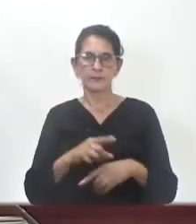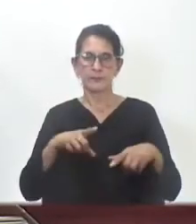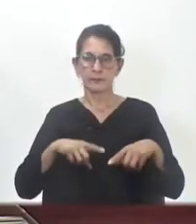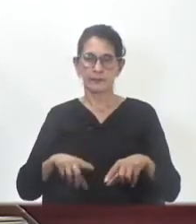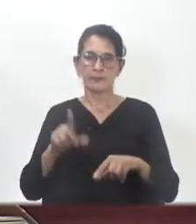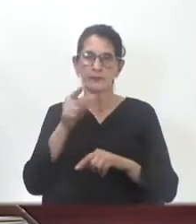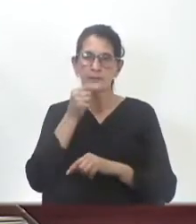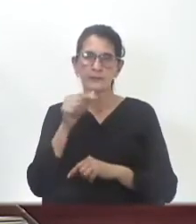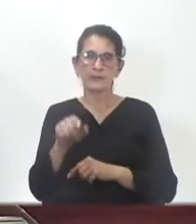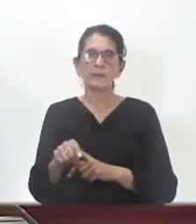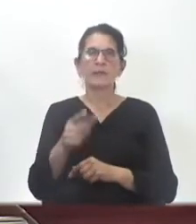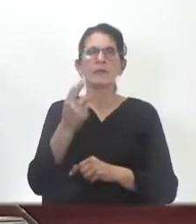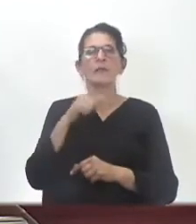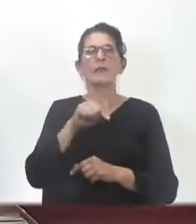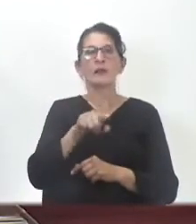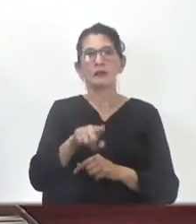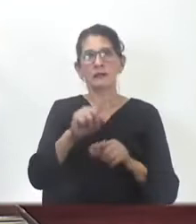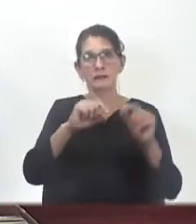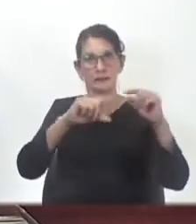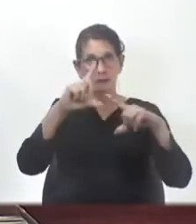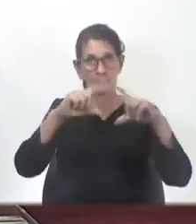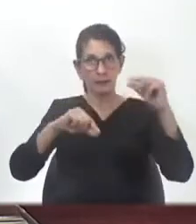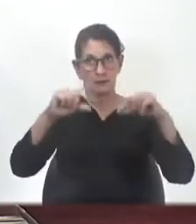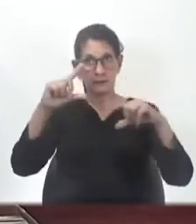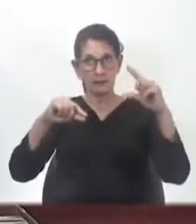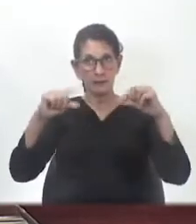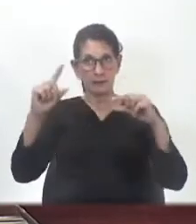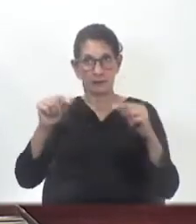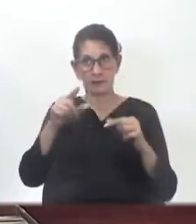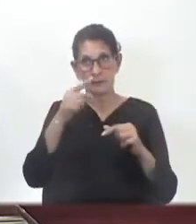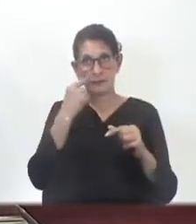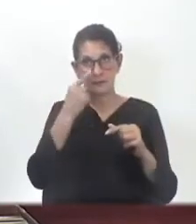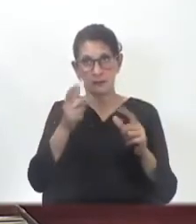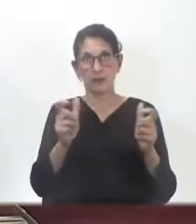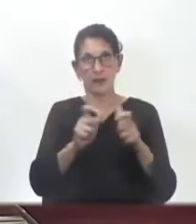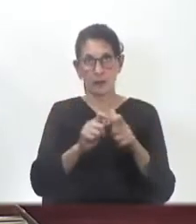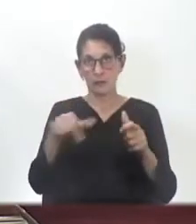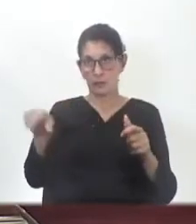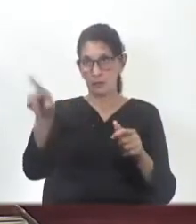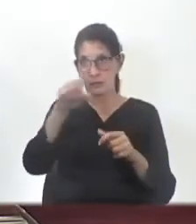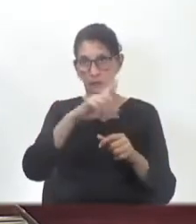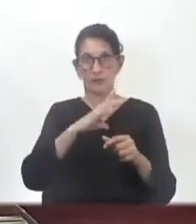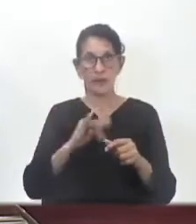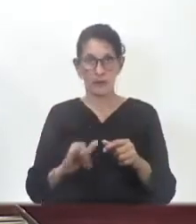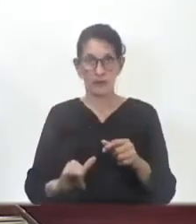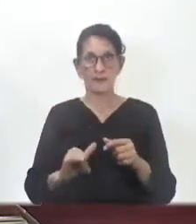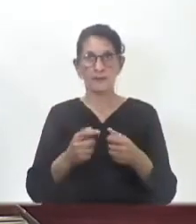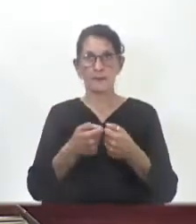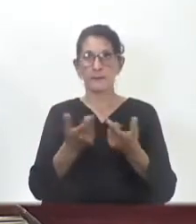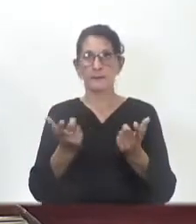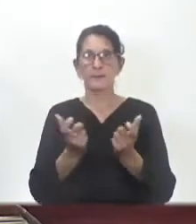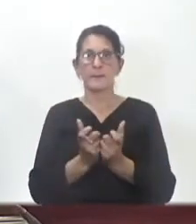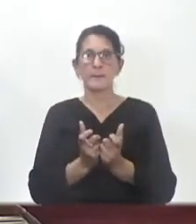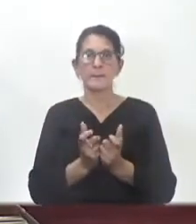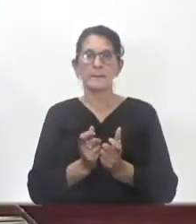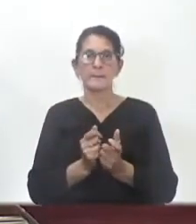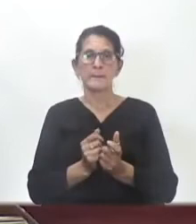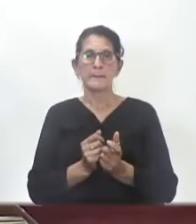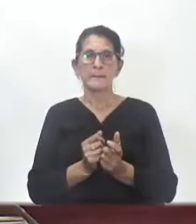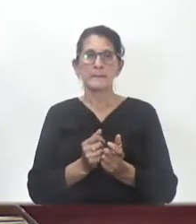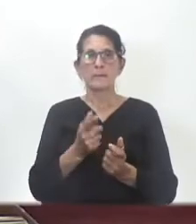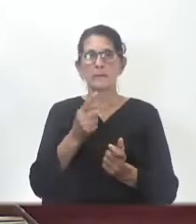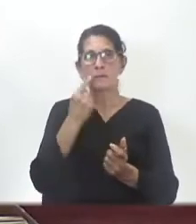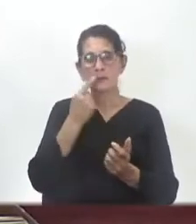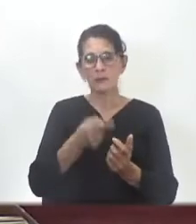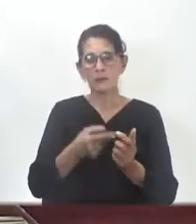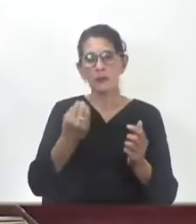parlamentario. Y en estas estadísticas, que los miembros de la comisión la tenemos, y creo que todos podemos llegar a tenerlas, veo lo que es